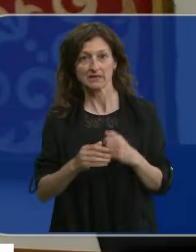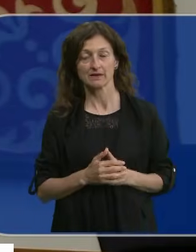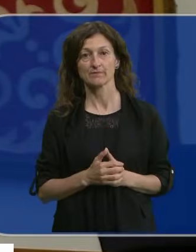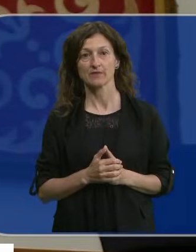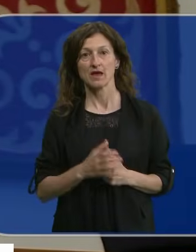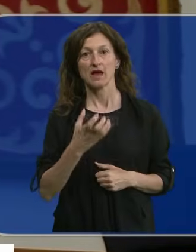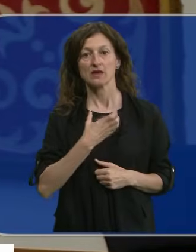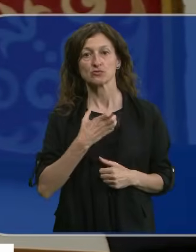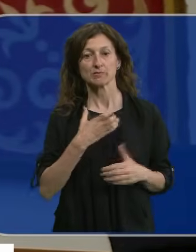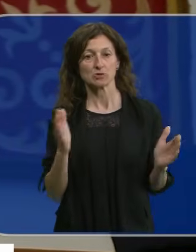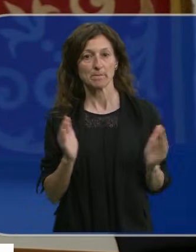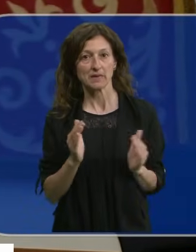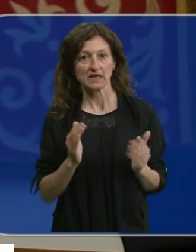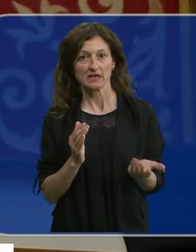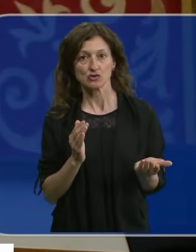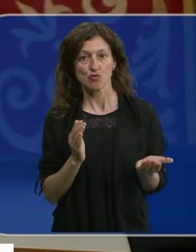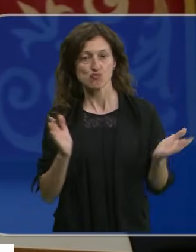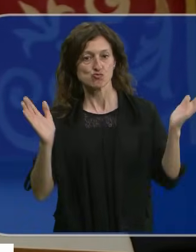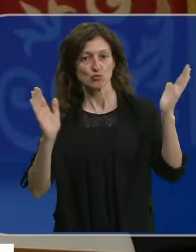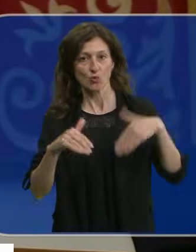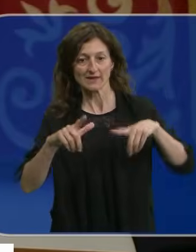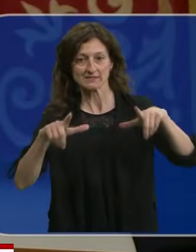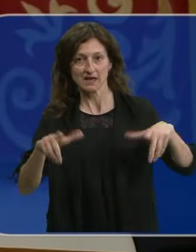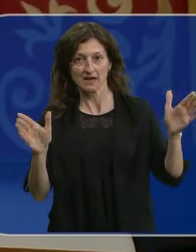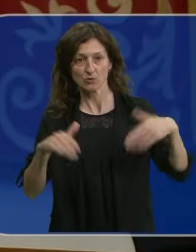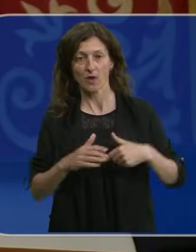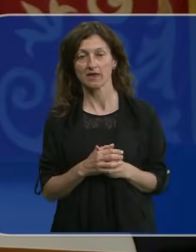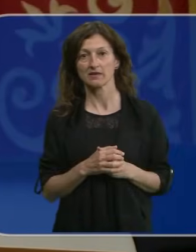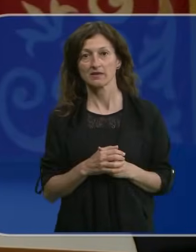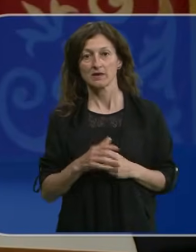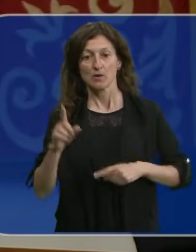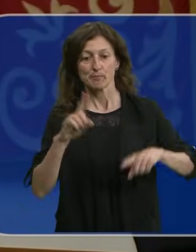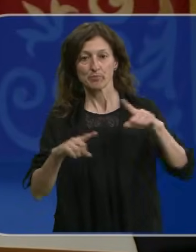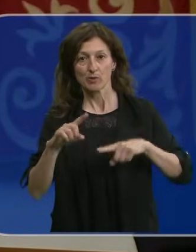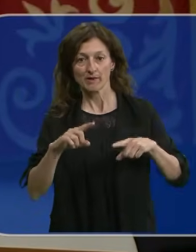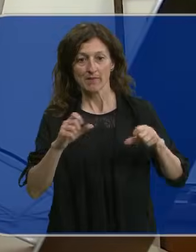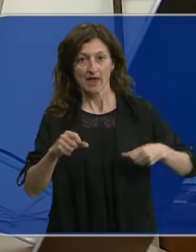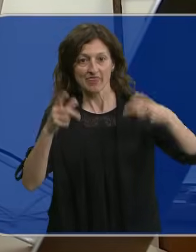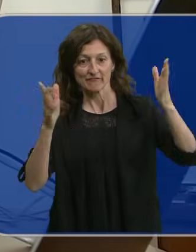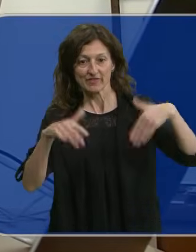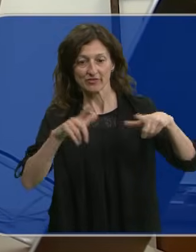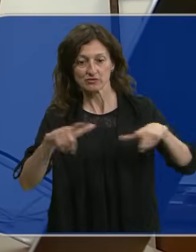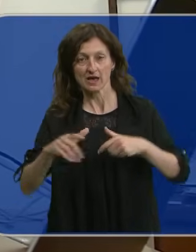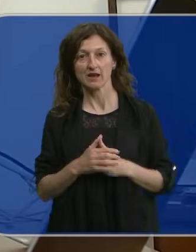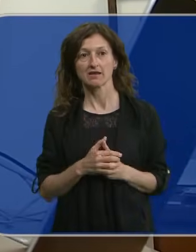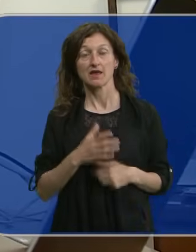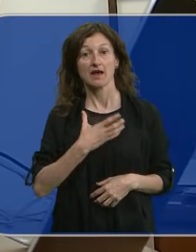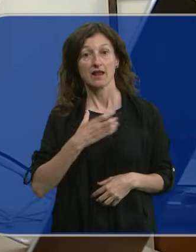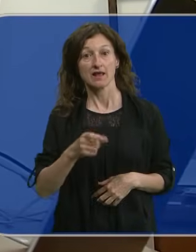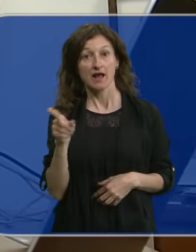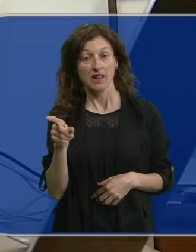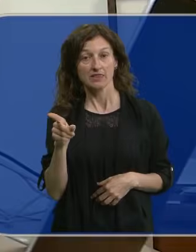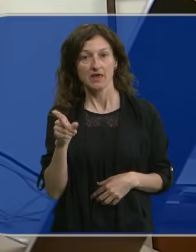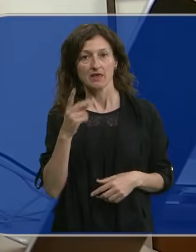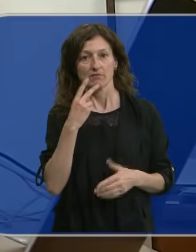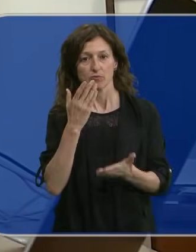Los ayuntamientos pequeños no tenemos esa disponibilidad de salas, tenemos un problema de falta de edificio. El alcalde de este municipio